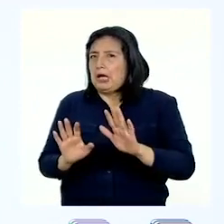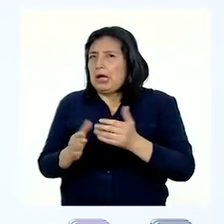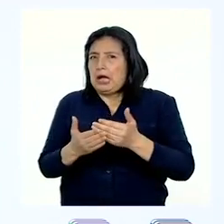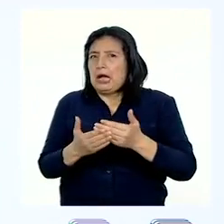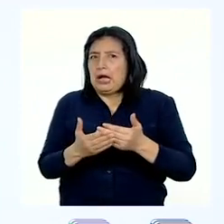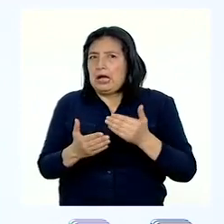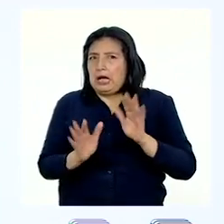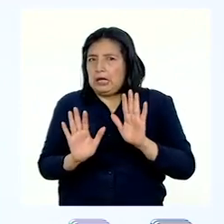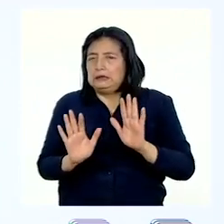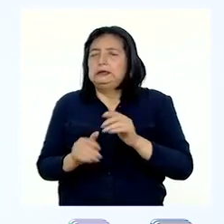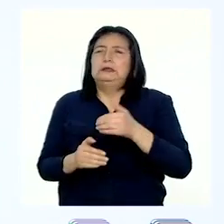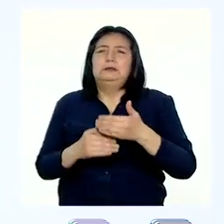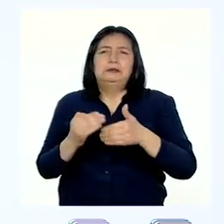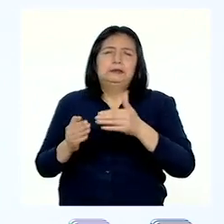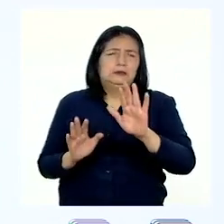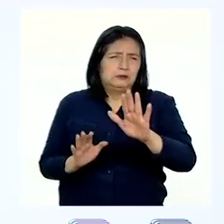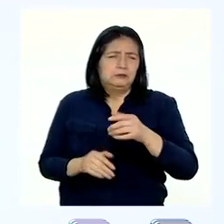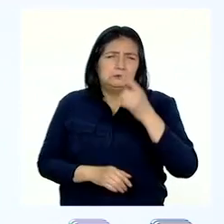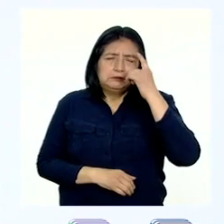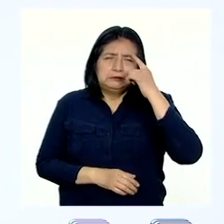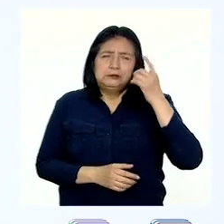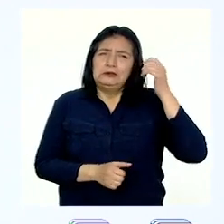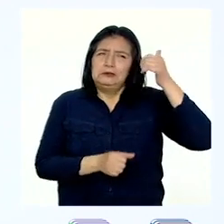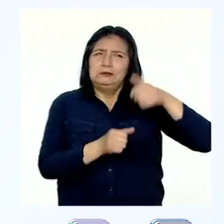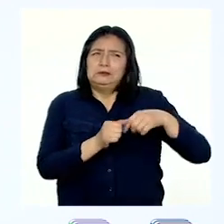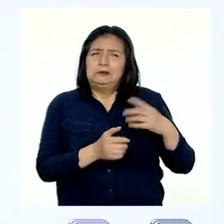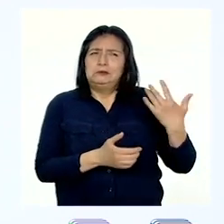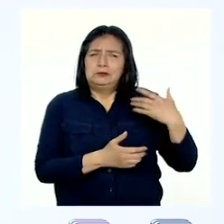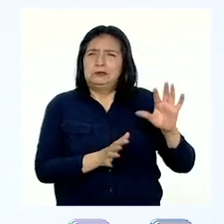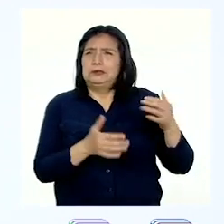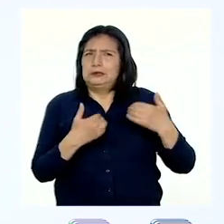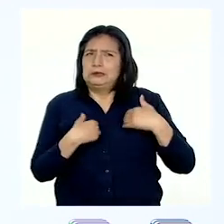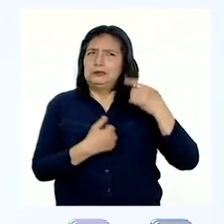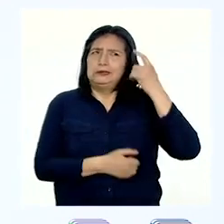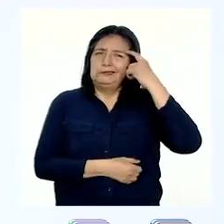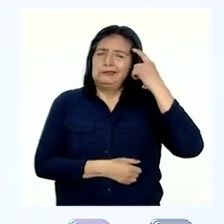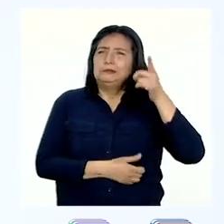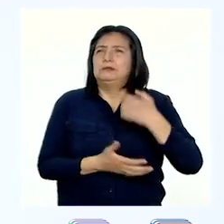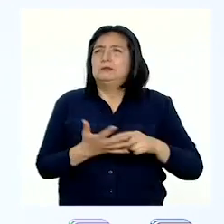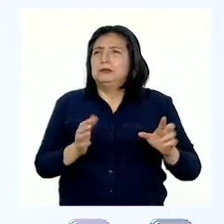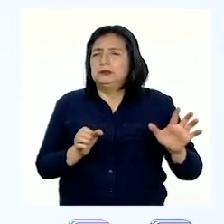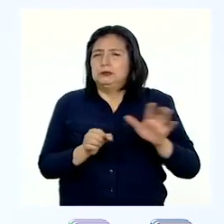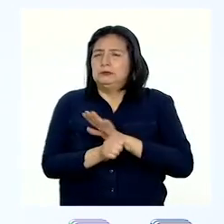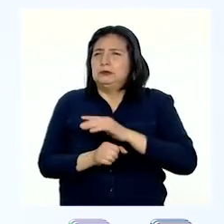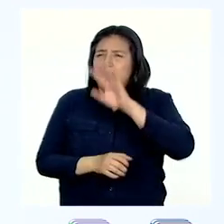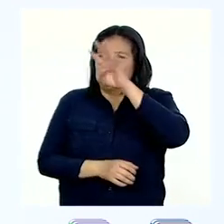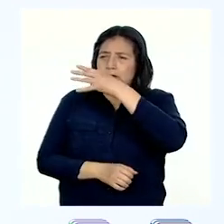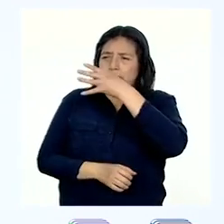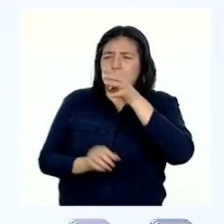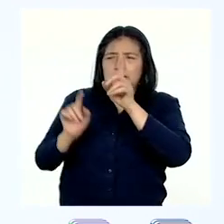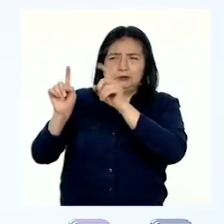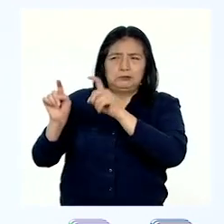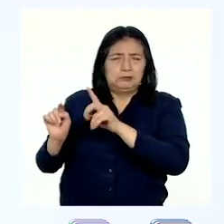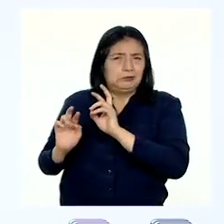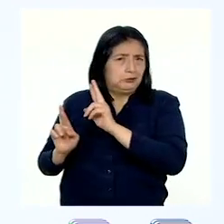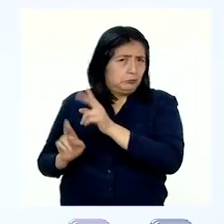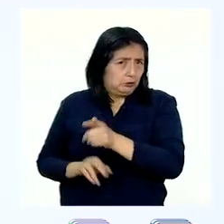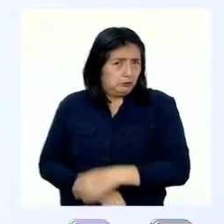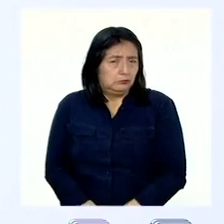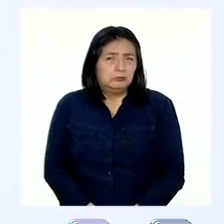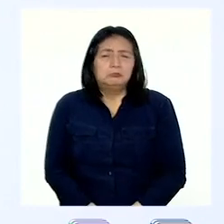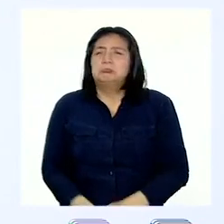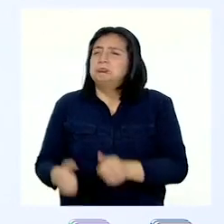seguir avanzando, ¿qué les parece si repasamos todo lo que hay que tener en cuenta para completar el cuadro de preguntas y